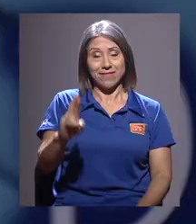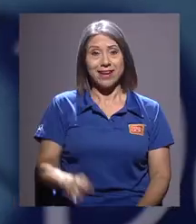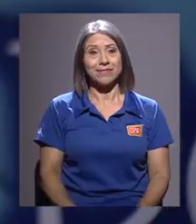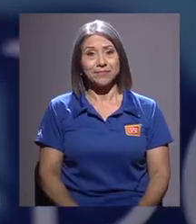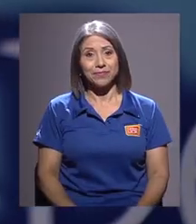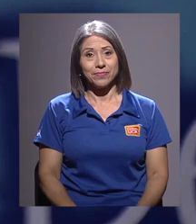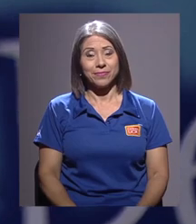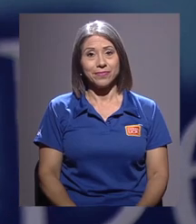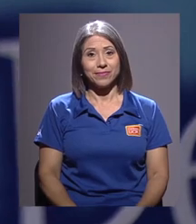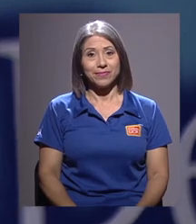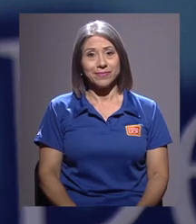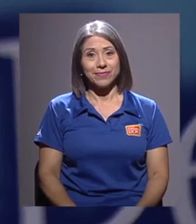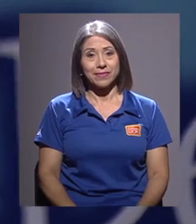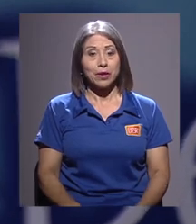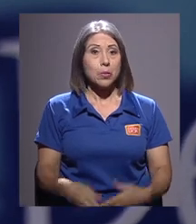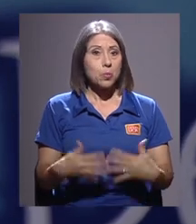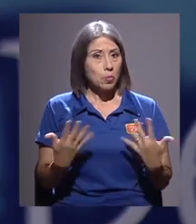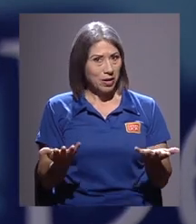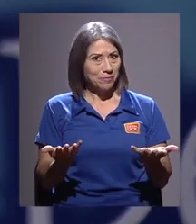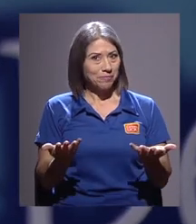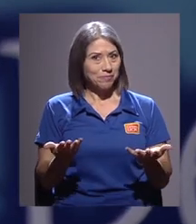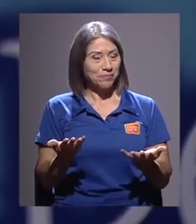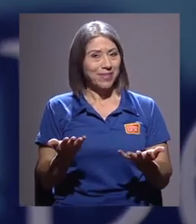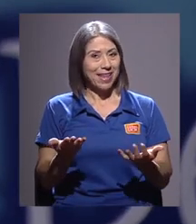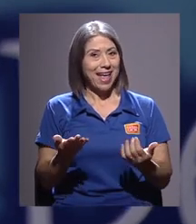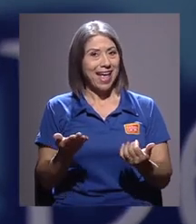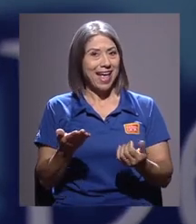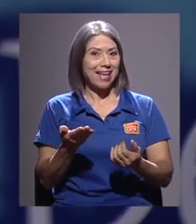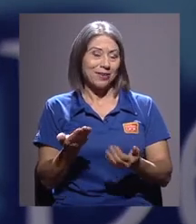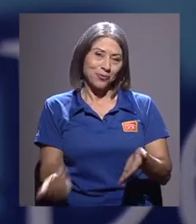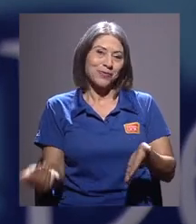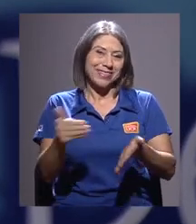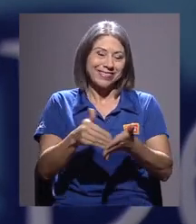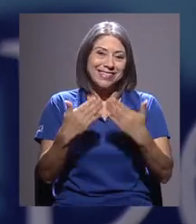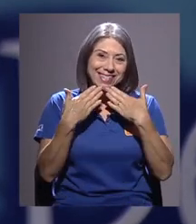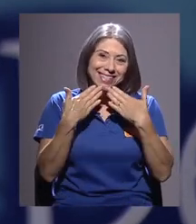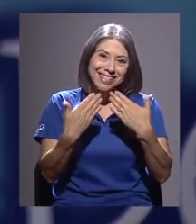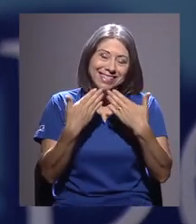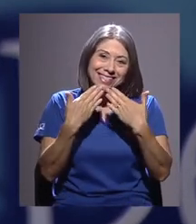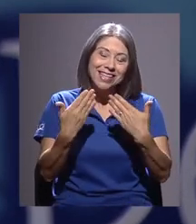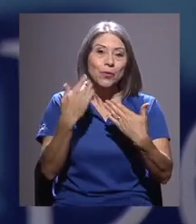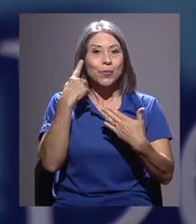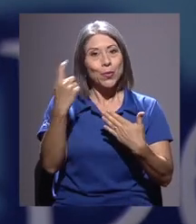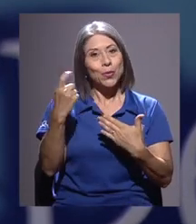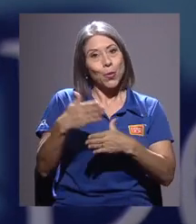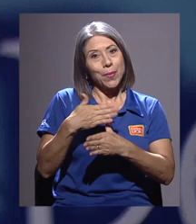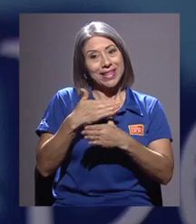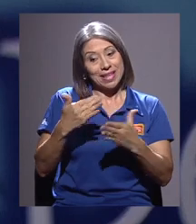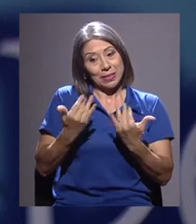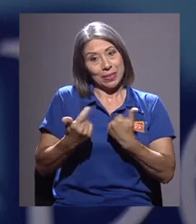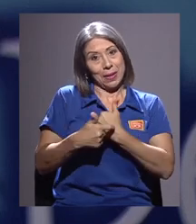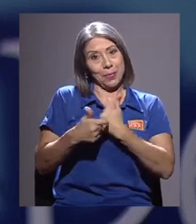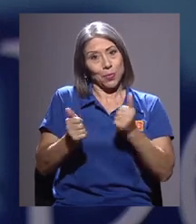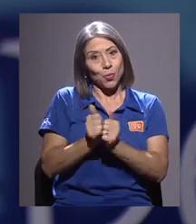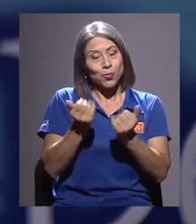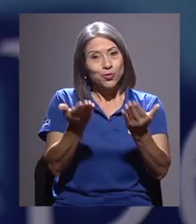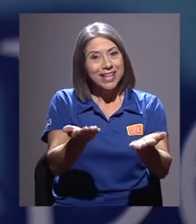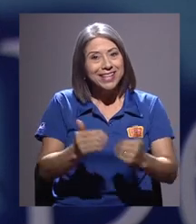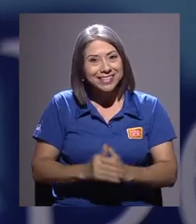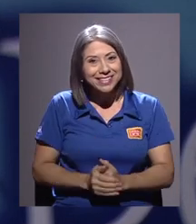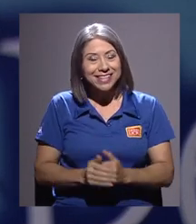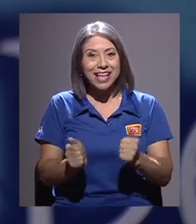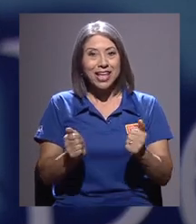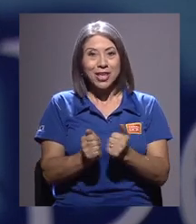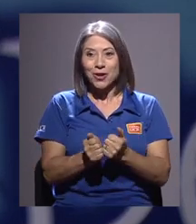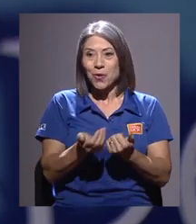bueno este antes ustedes de nuevo agradecido por haber compartido este ratito con ustedes y con